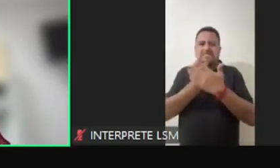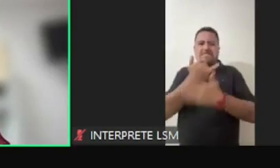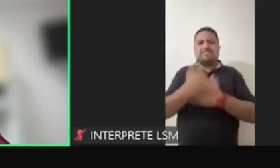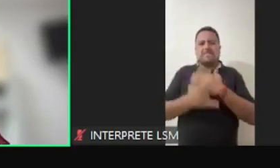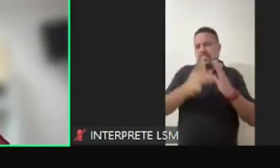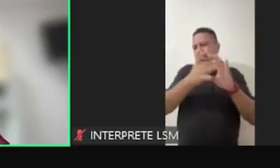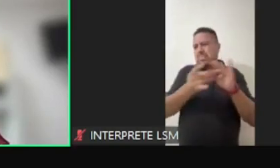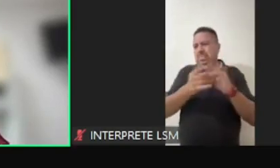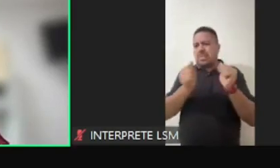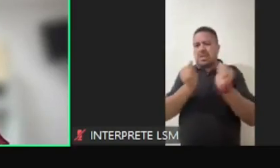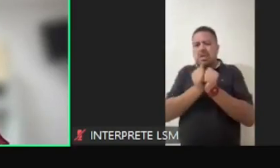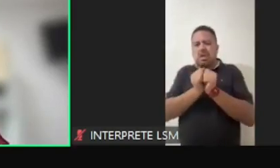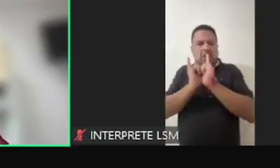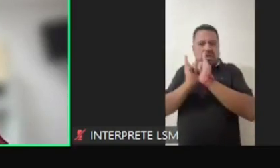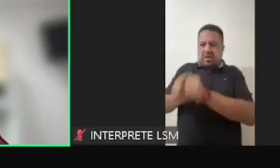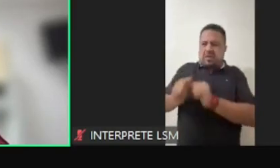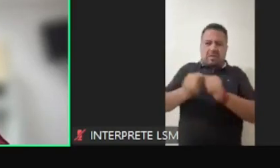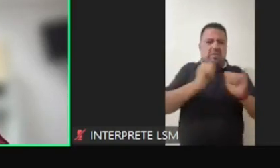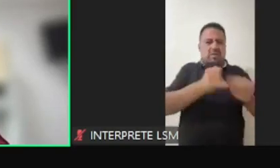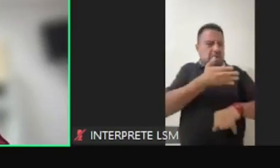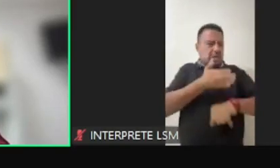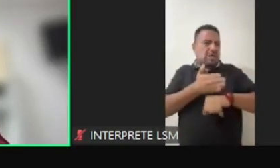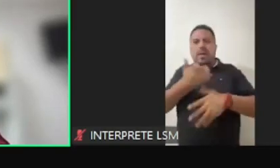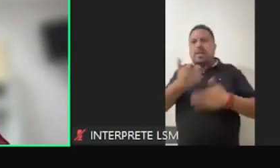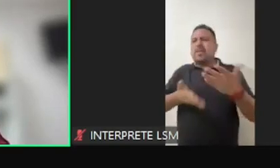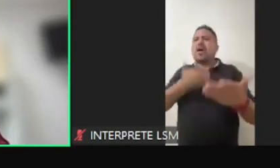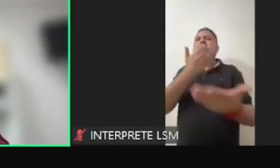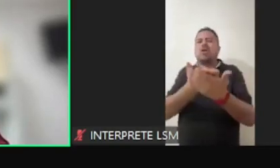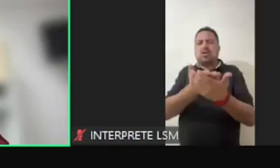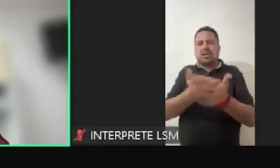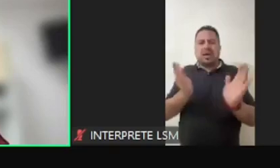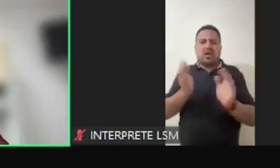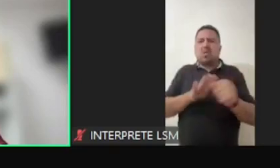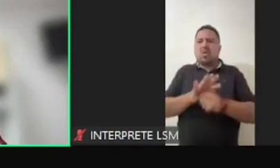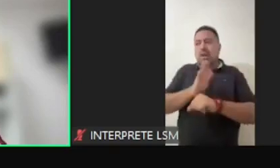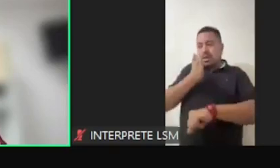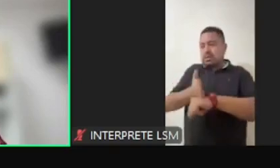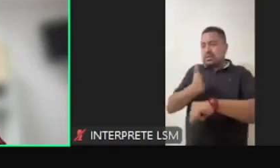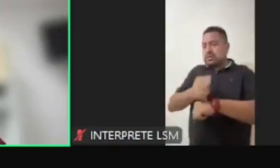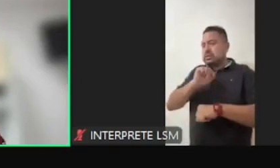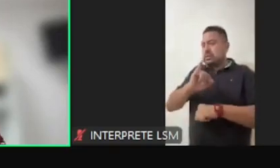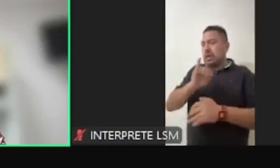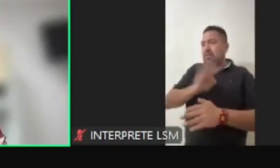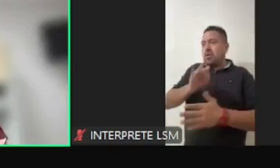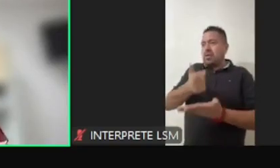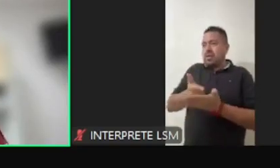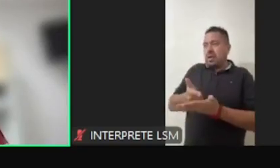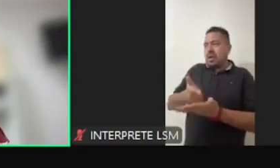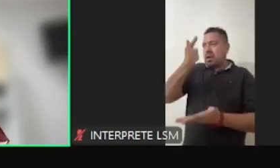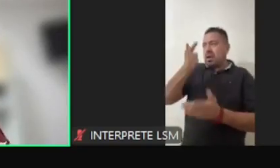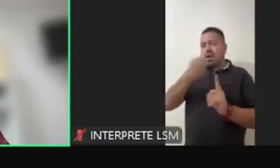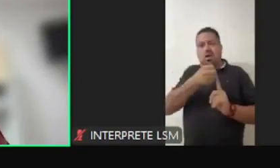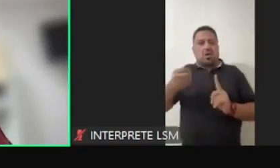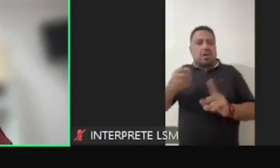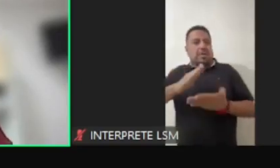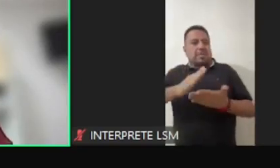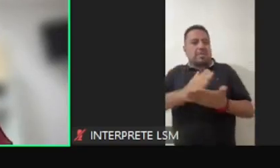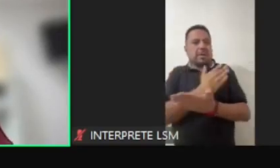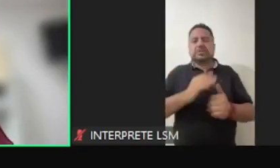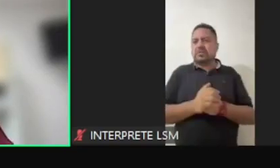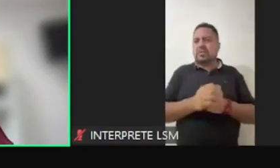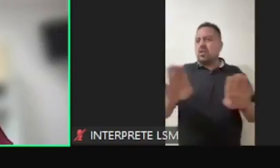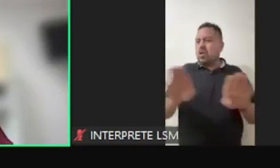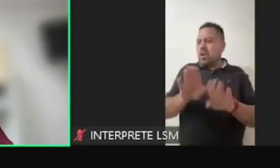e individualiza la sanción y se propone calificar la infracción como grave ordinaria además Cómo